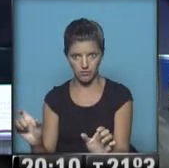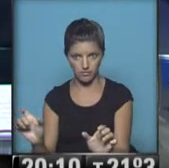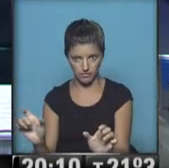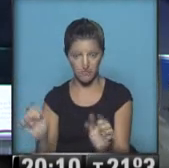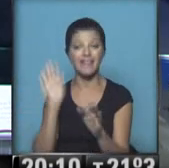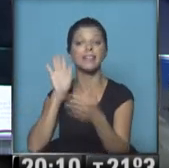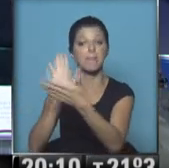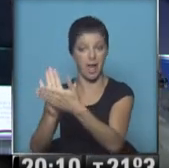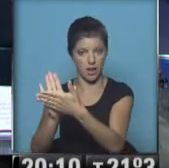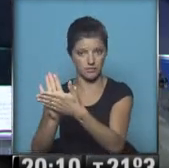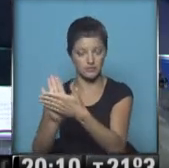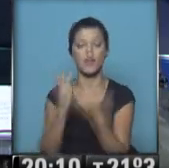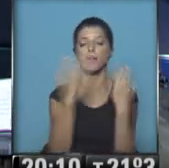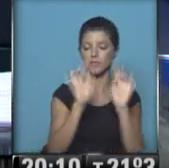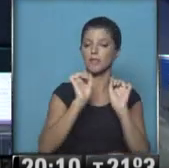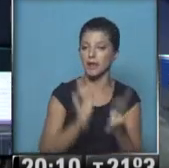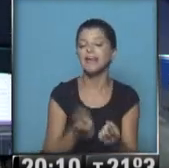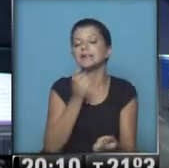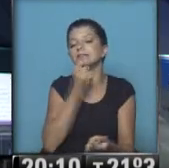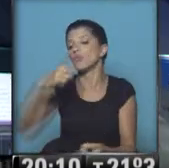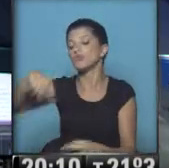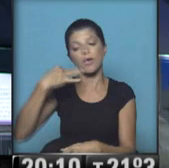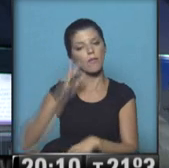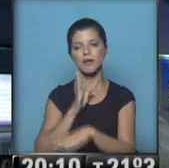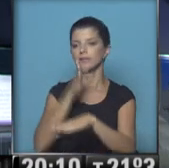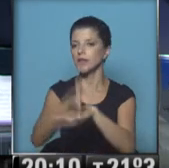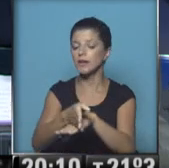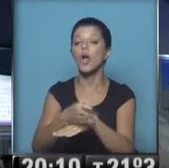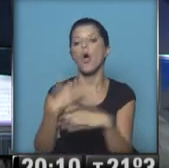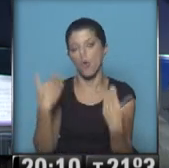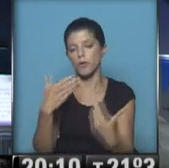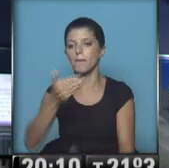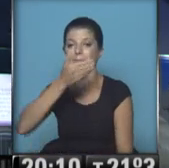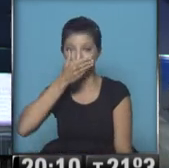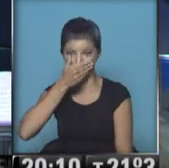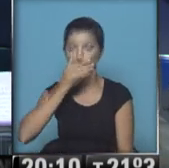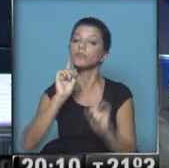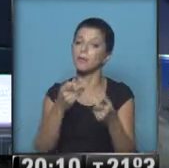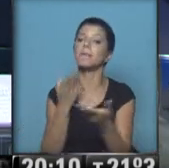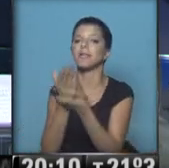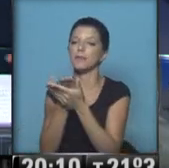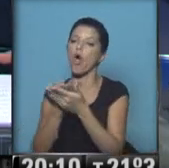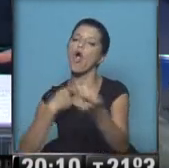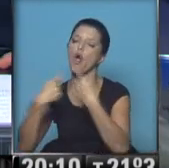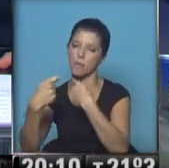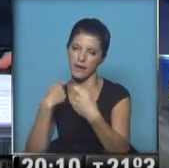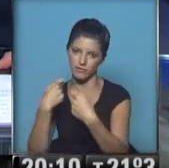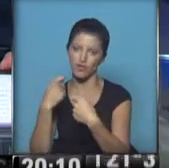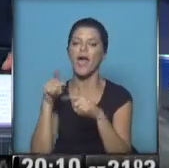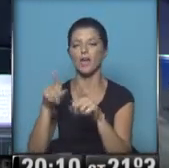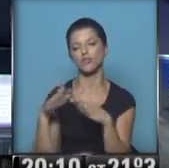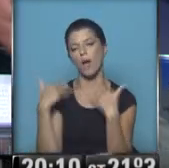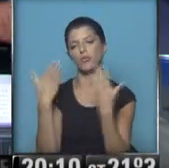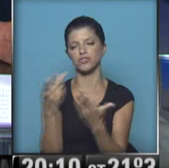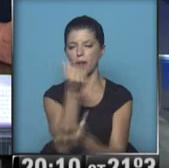en las puertas. Y en caso de salir, por supuesto, utilizar el barbijo. Y también les pedimos a los comerciantes que no abusen de